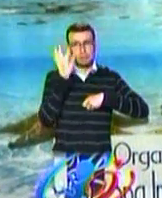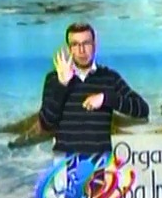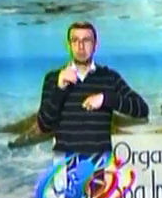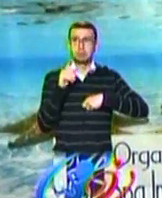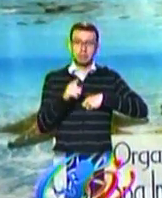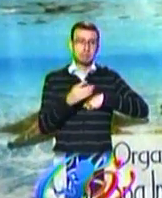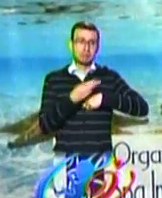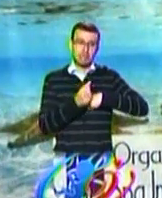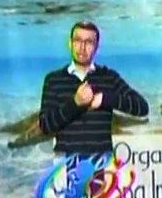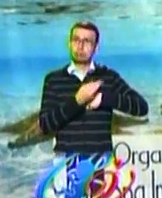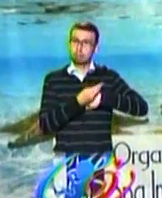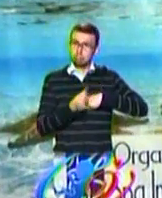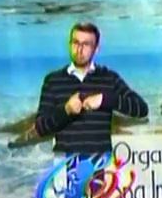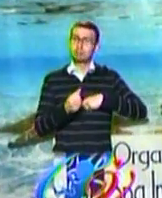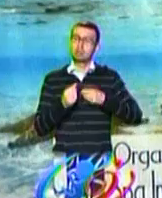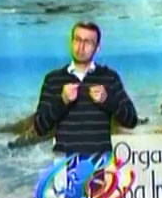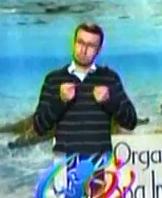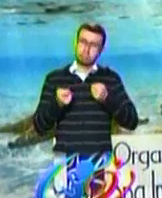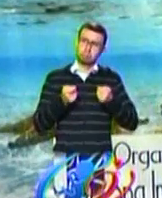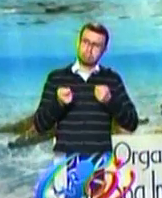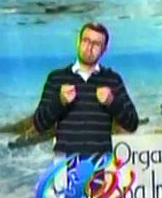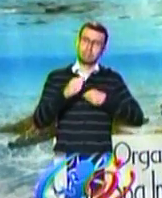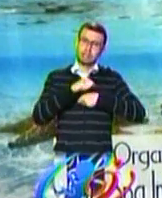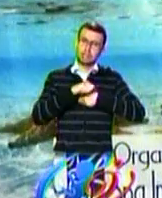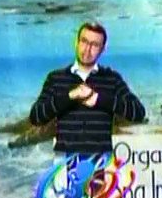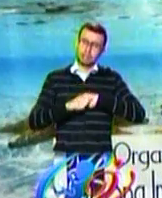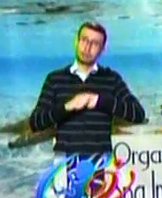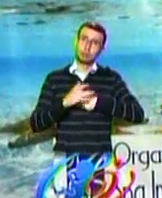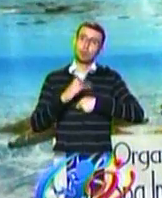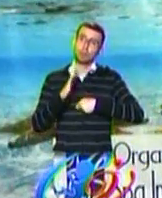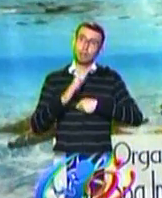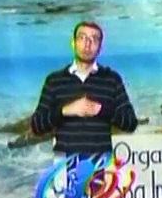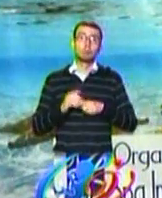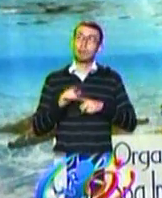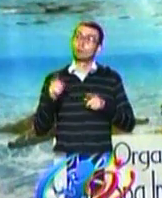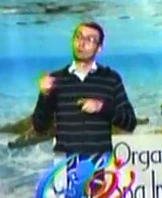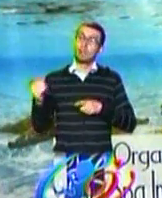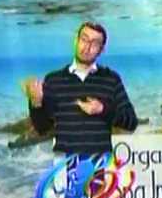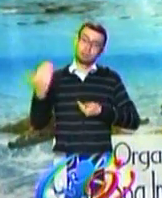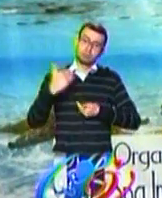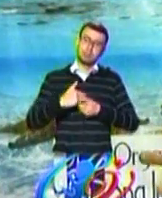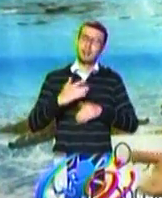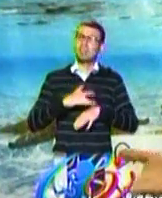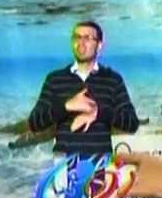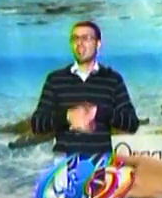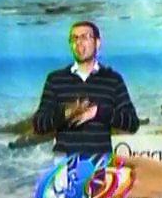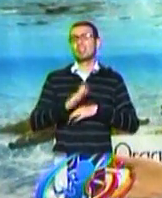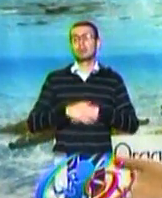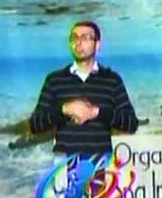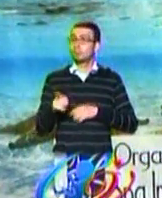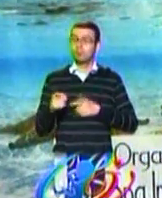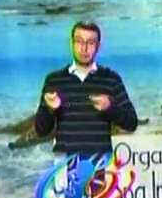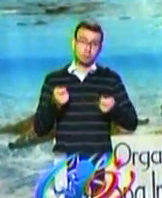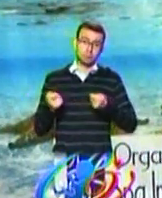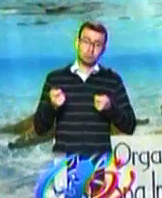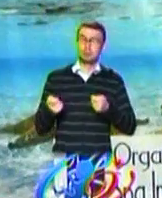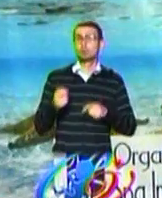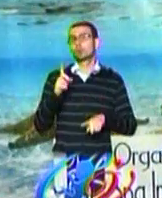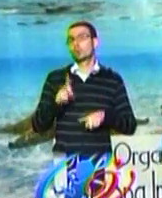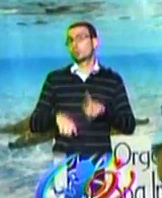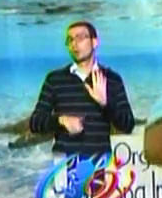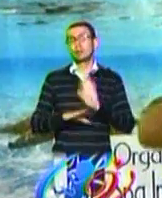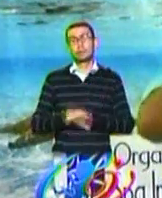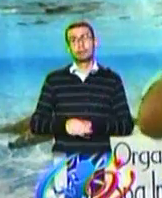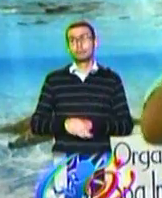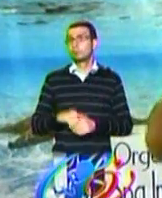hubiera podido realizar un acto quirúrgico. Pero usted vino muy tarde, señores, ya no se le puede hacer ese tratamiento.